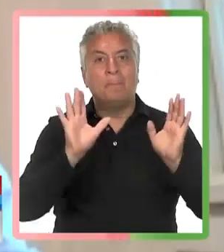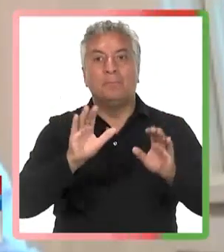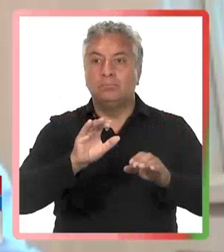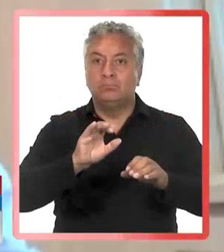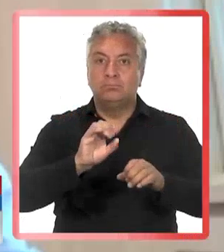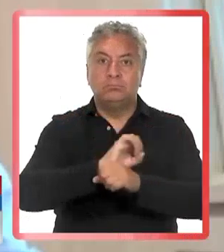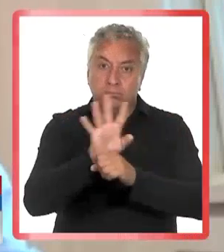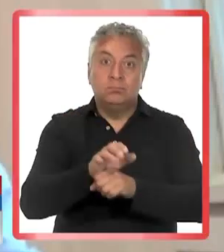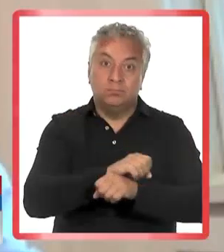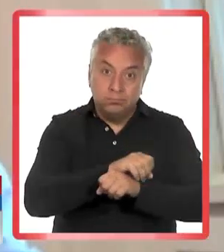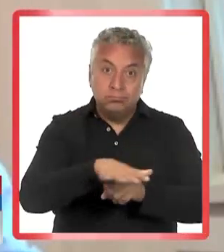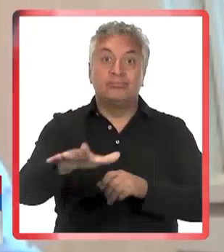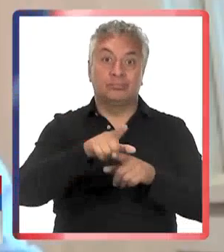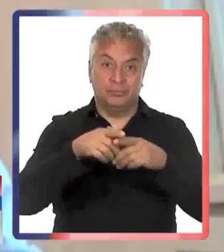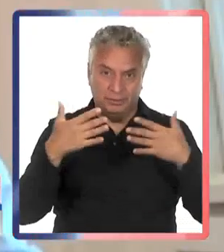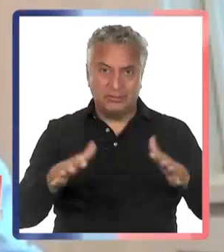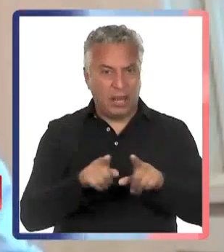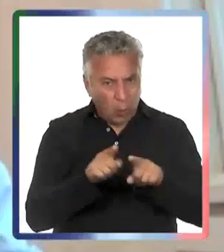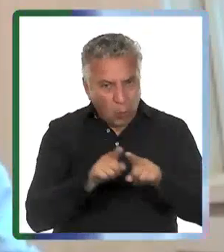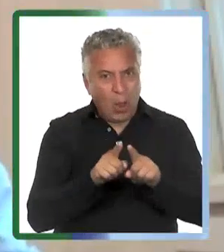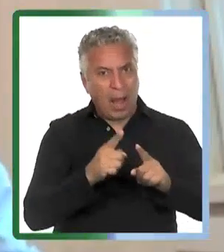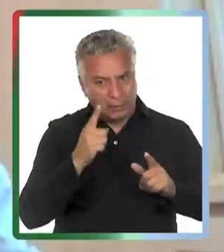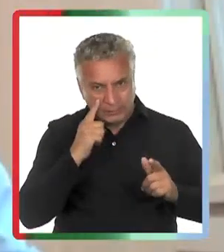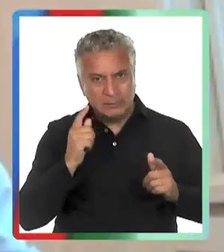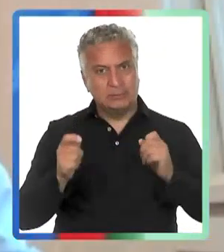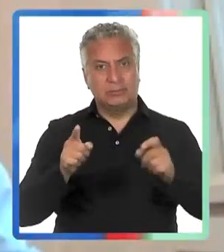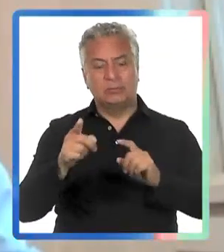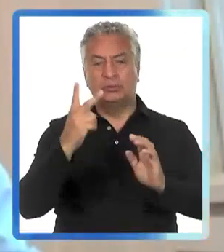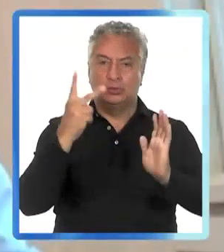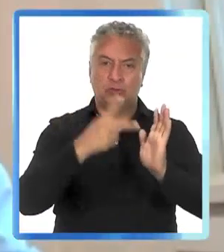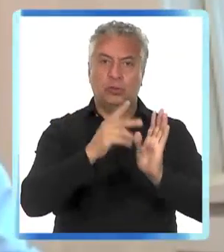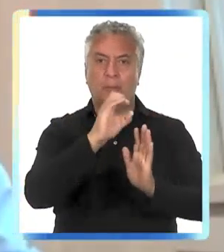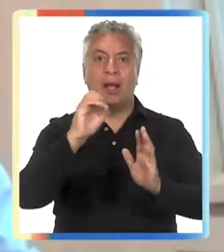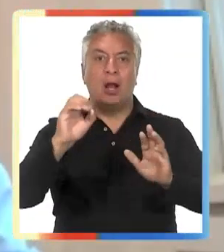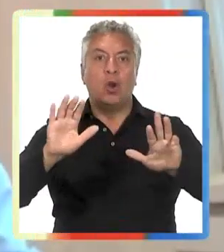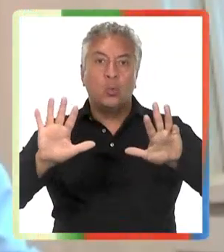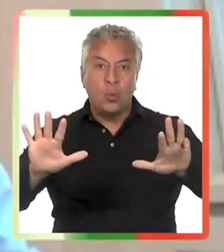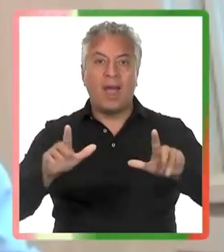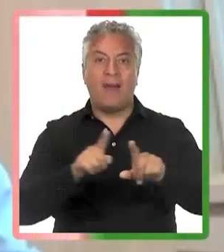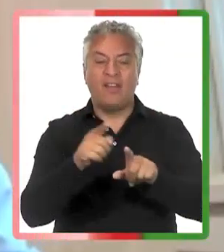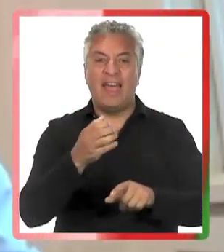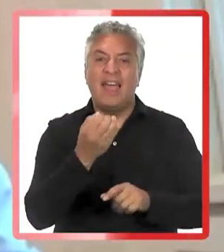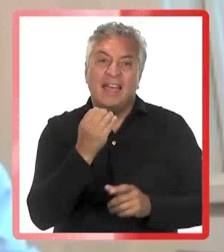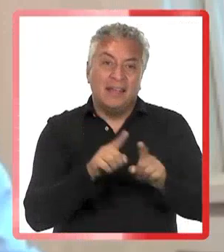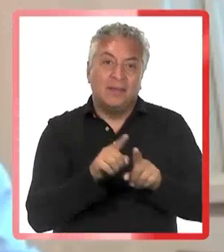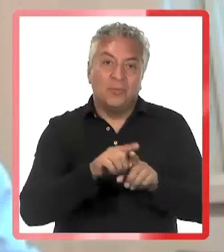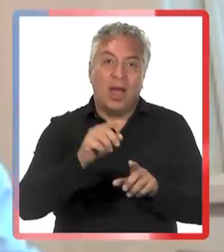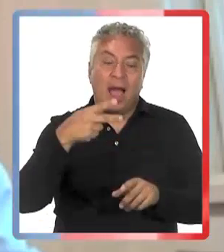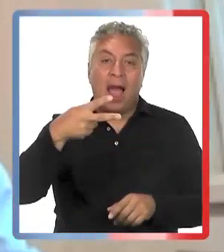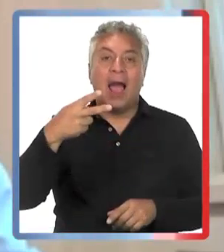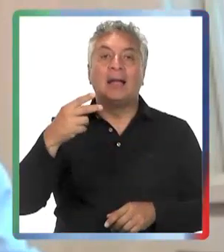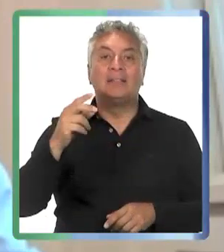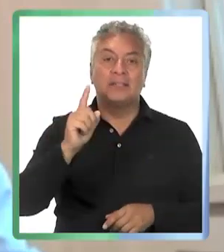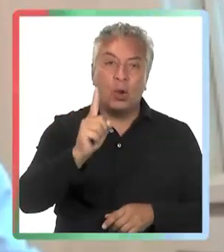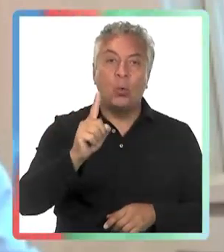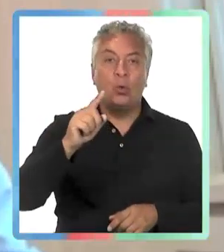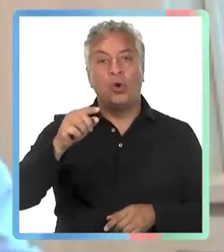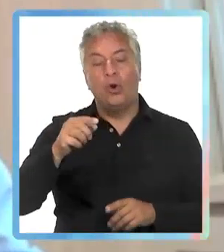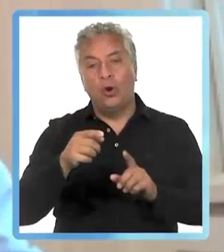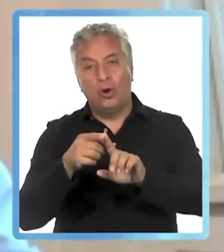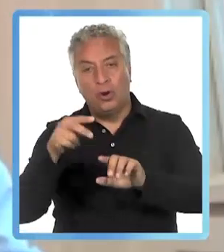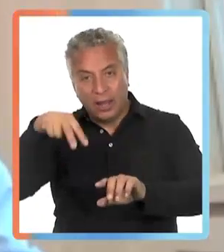para eventuales pandemias, como la que ya habíamos experimentado hace pocos años, 2009, con la pandemia de influenza,